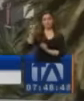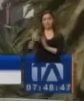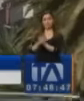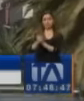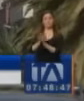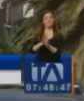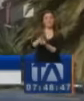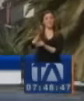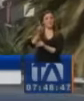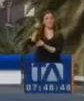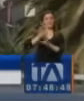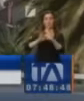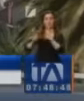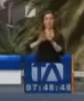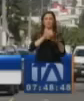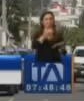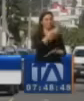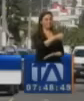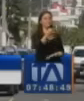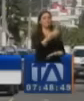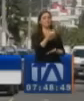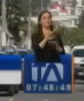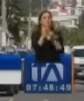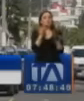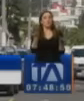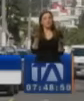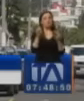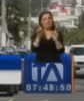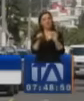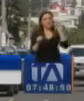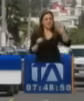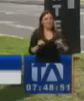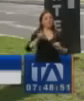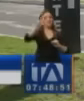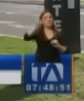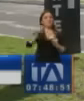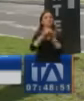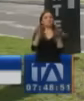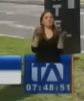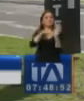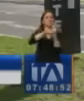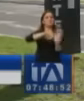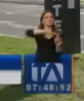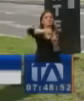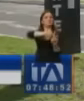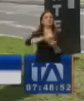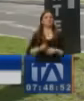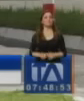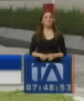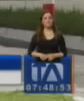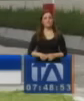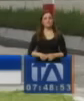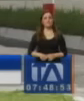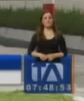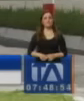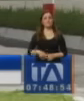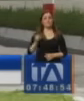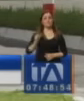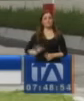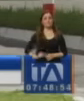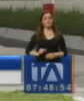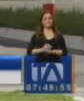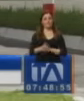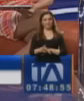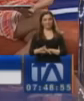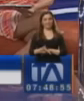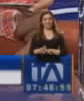con el que vamos a conversar sobre la factibilidad de este proyecto de movilidad para los capitalinos. Conozca todos los detalles